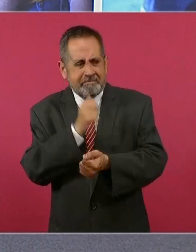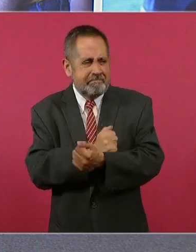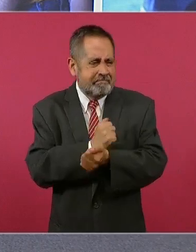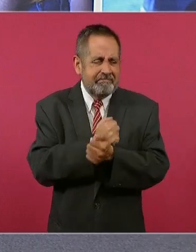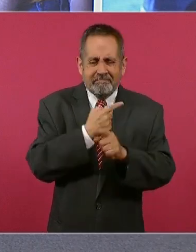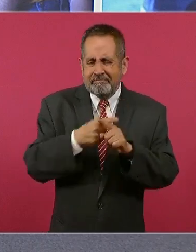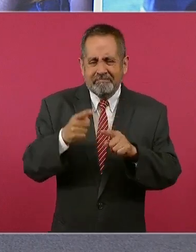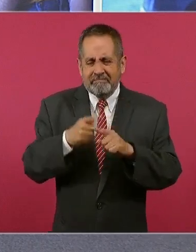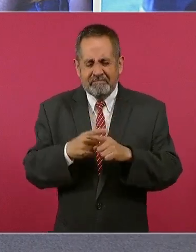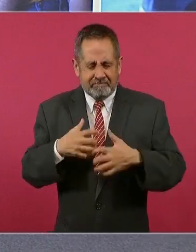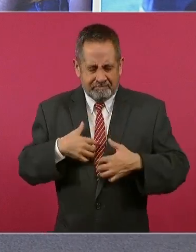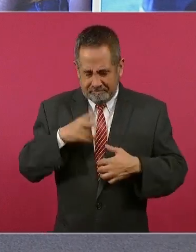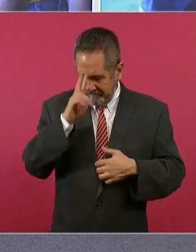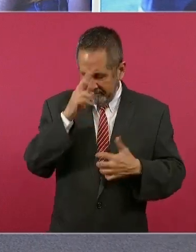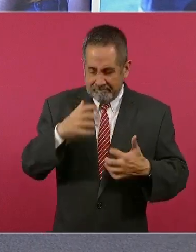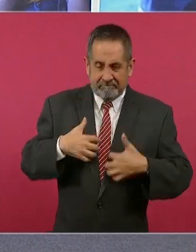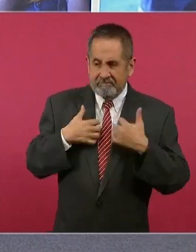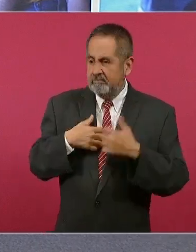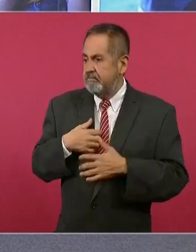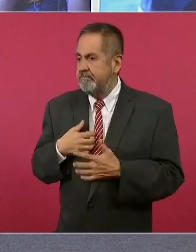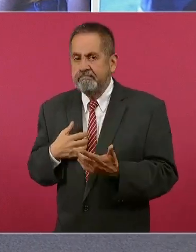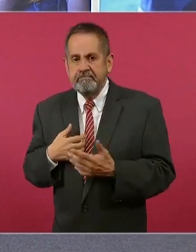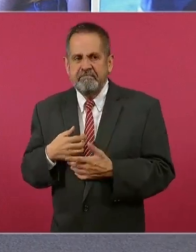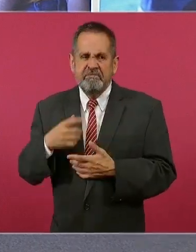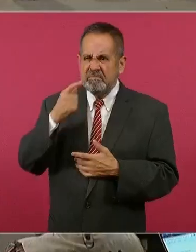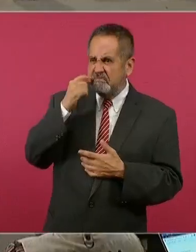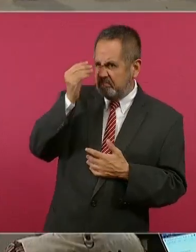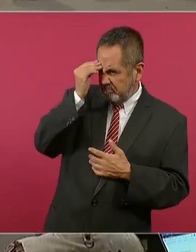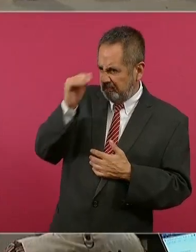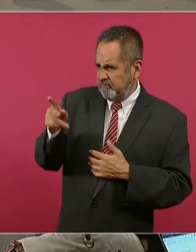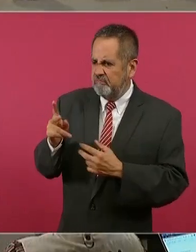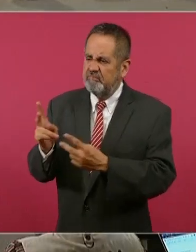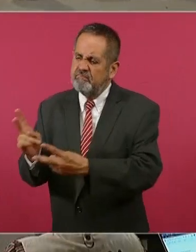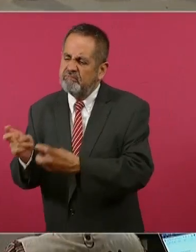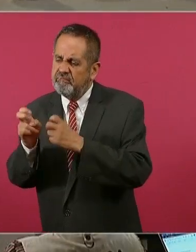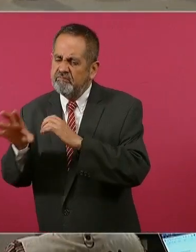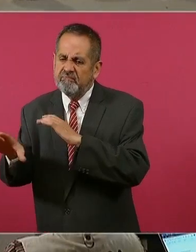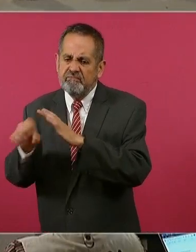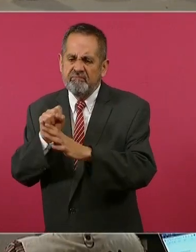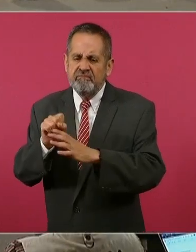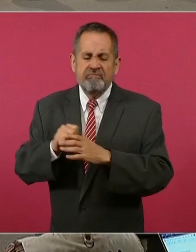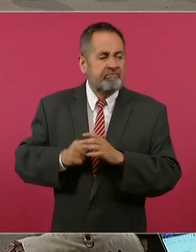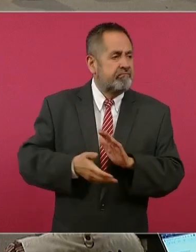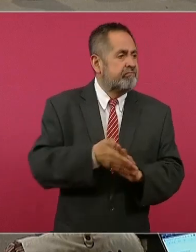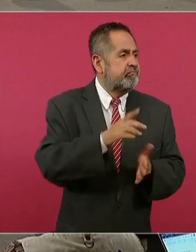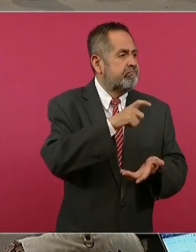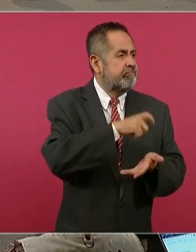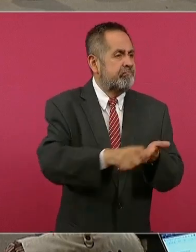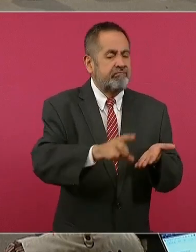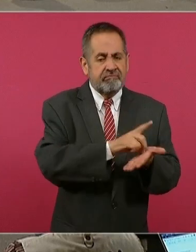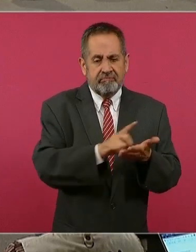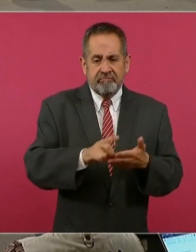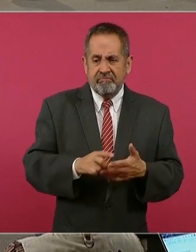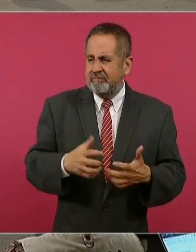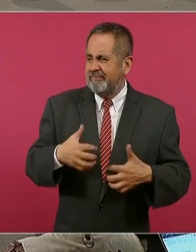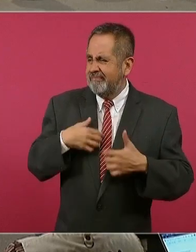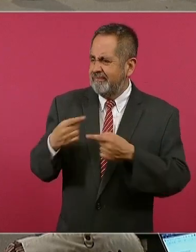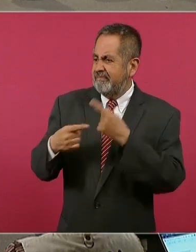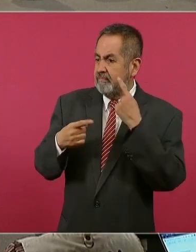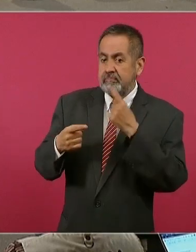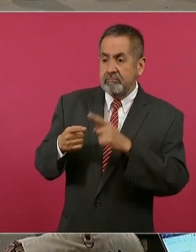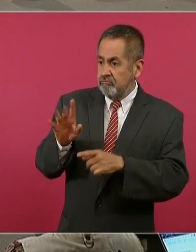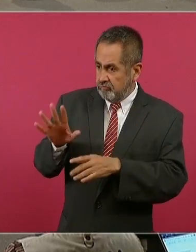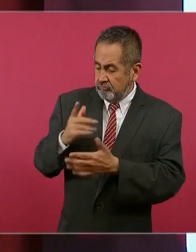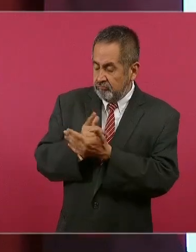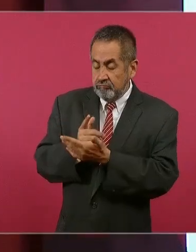de violencia, robo para obtener dinero y adquirir la droga, amenazas y golpes por discordancia y también